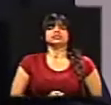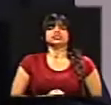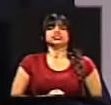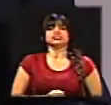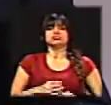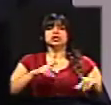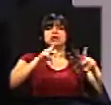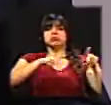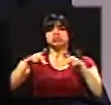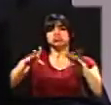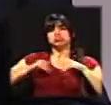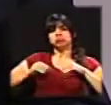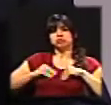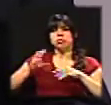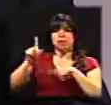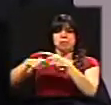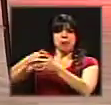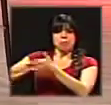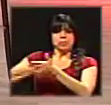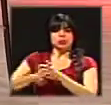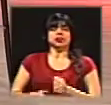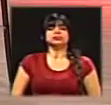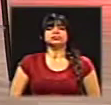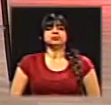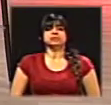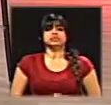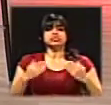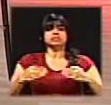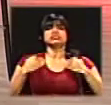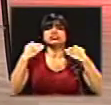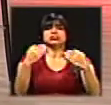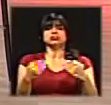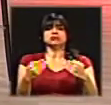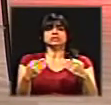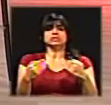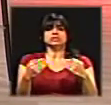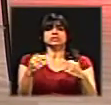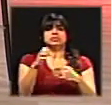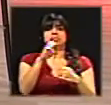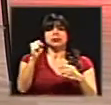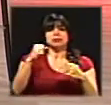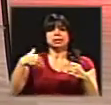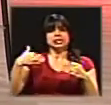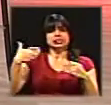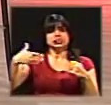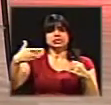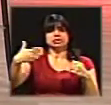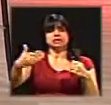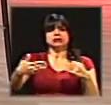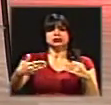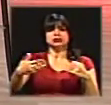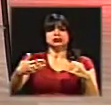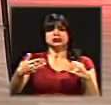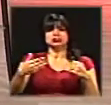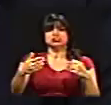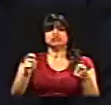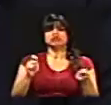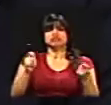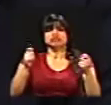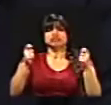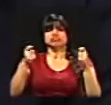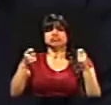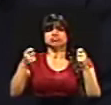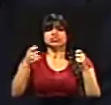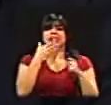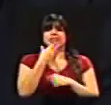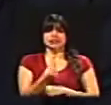De aceptación o de intención de voto, y luego en meses después estaba más bien